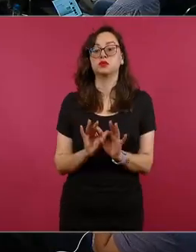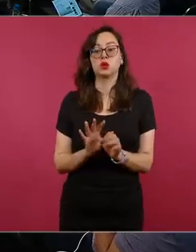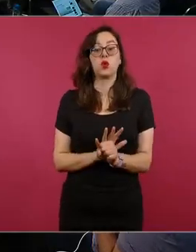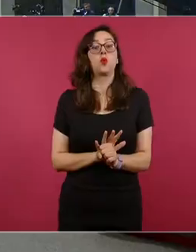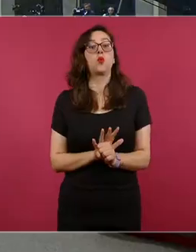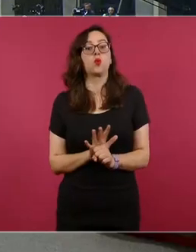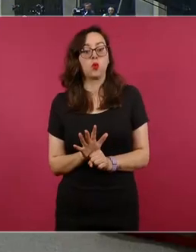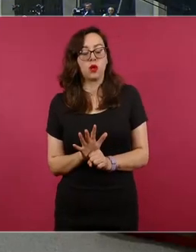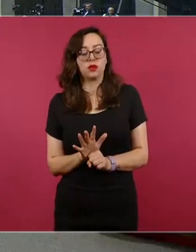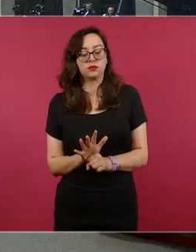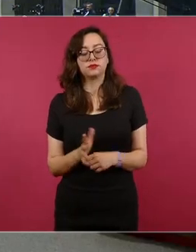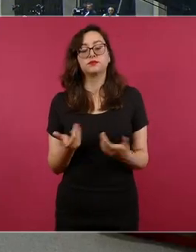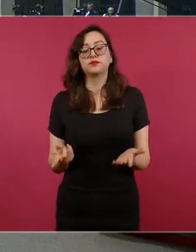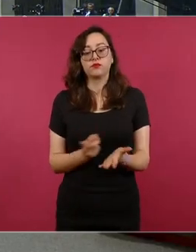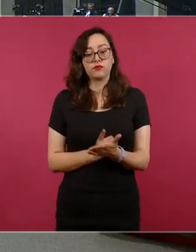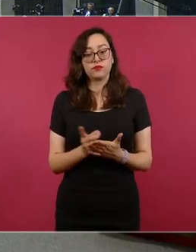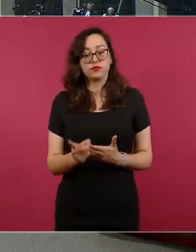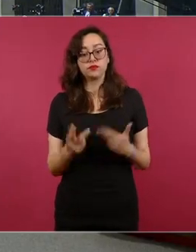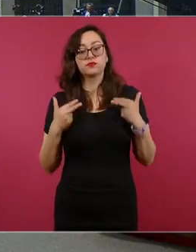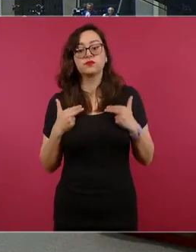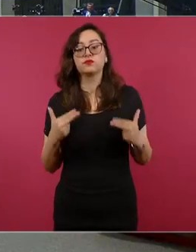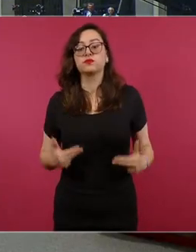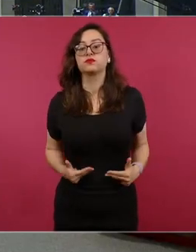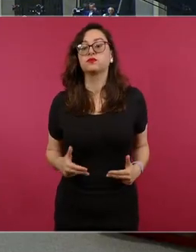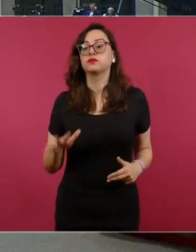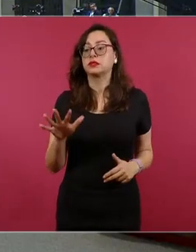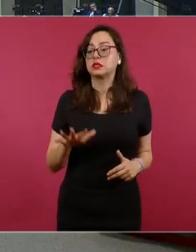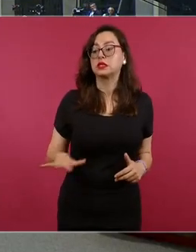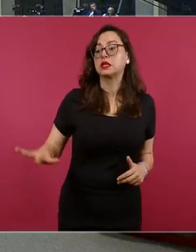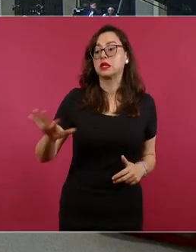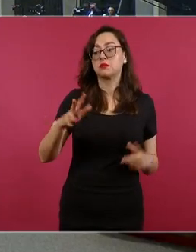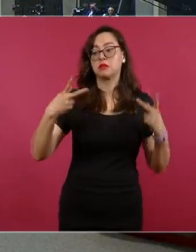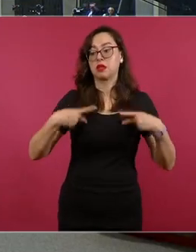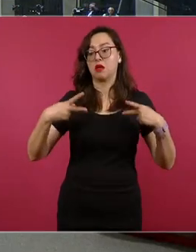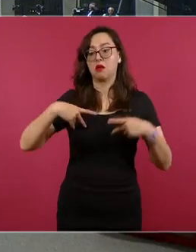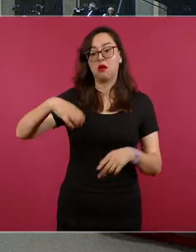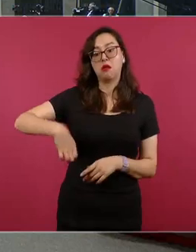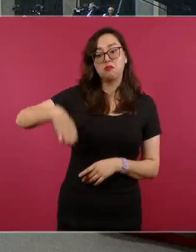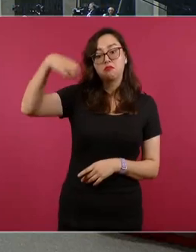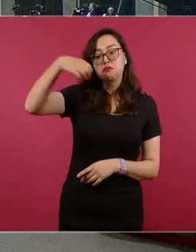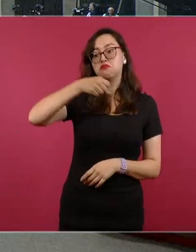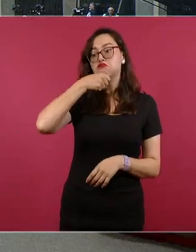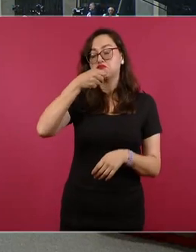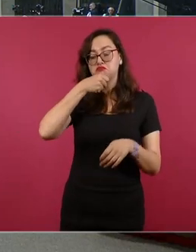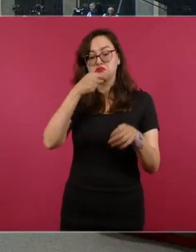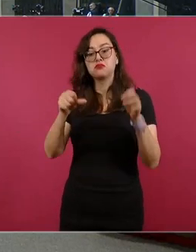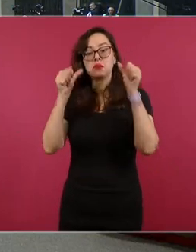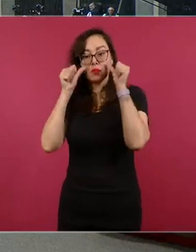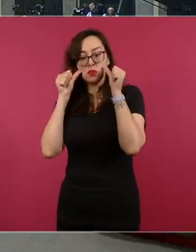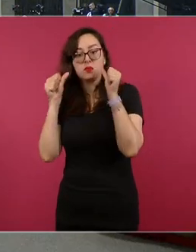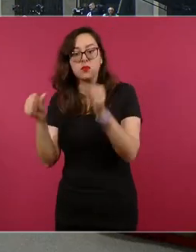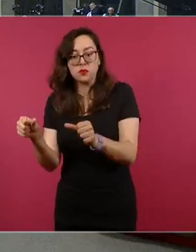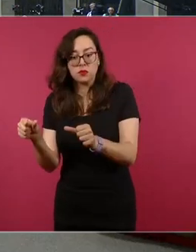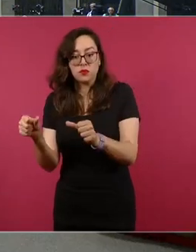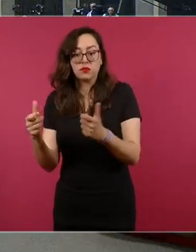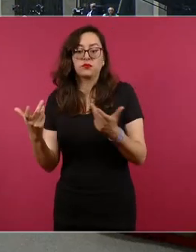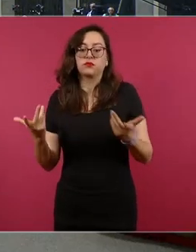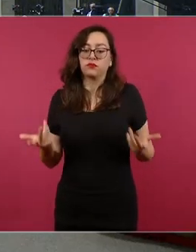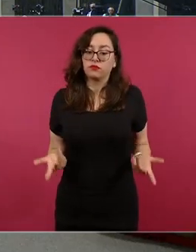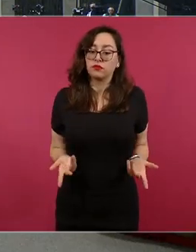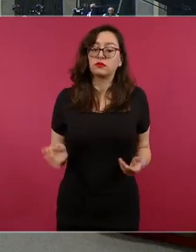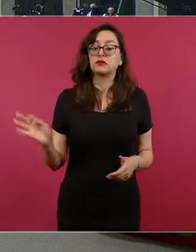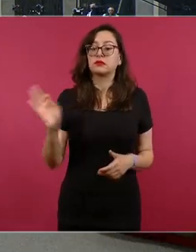al respecto de los derechos humanos y la atención a personas adultas mayores. Esto que voy a mencionar, presidente, sé que a lo mejor no va a poder